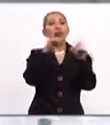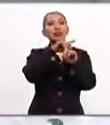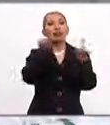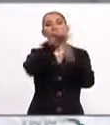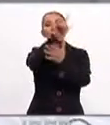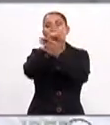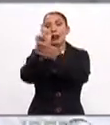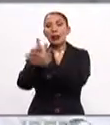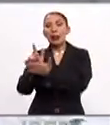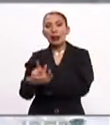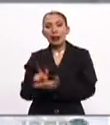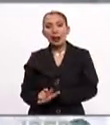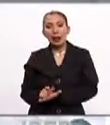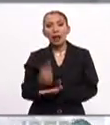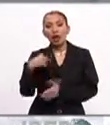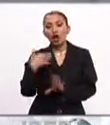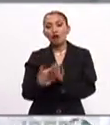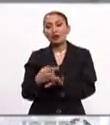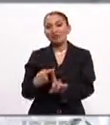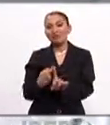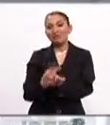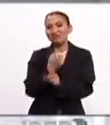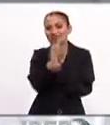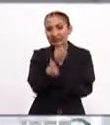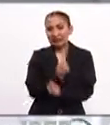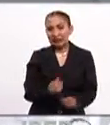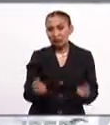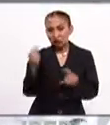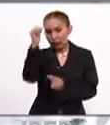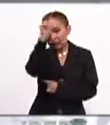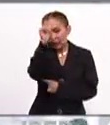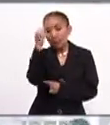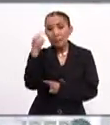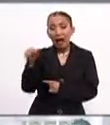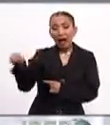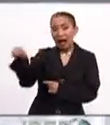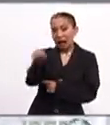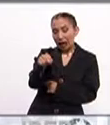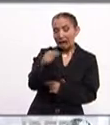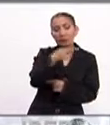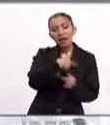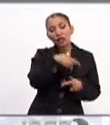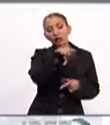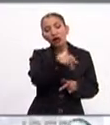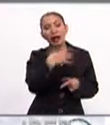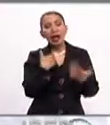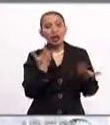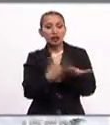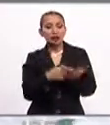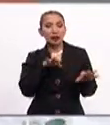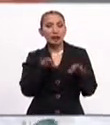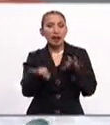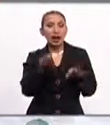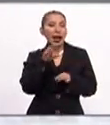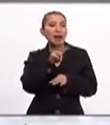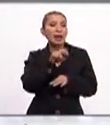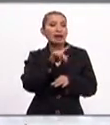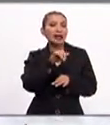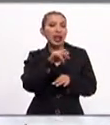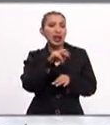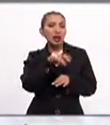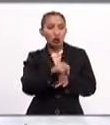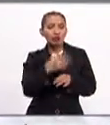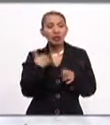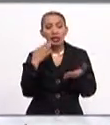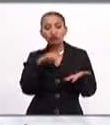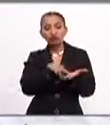leyes contra la pederastia para el clero y para la gente de la Santa Sede, y esto se espera que